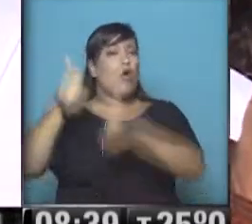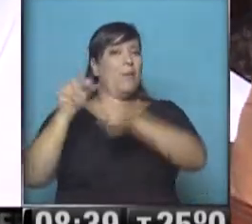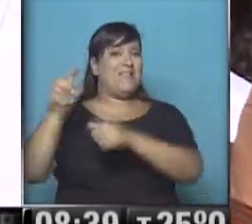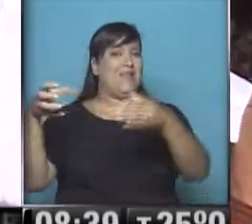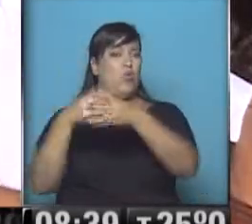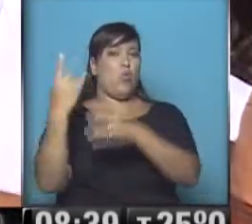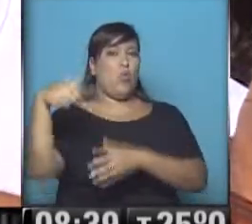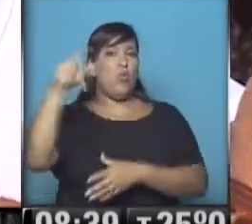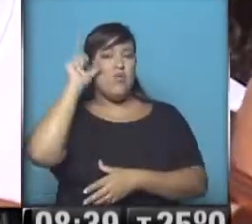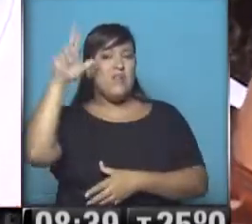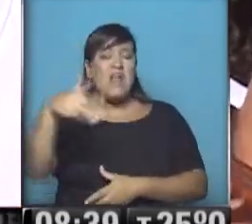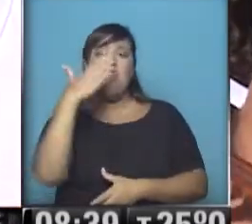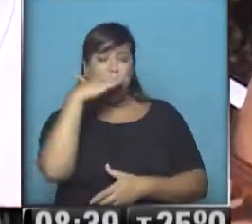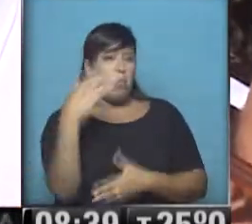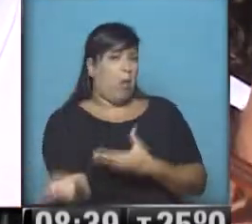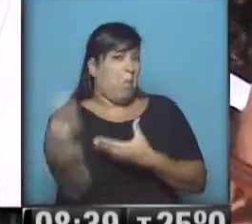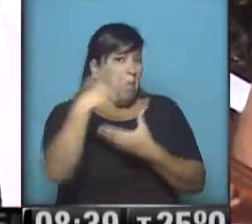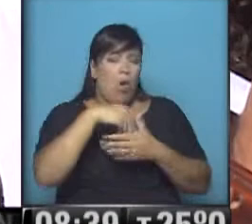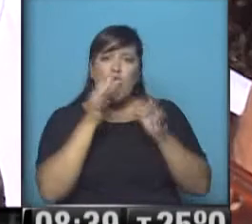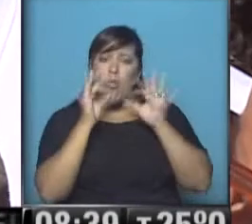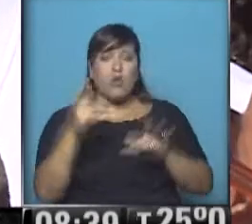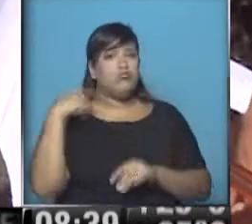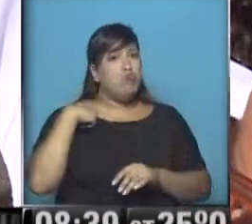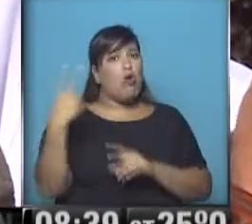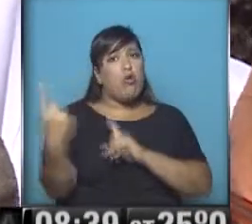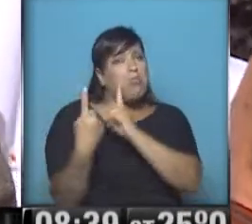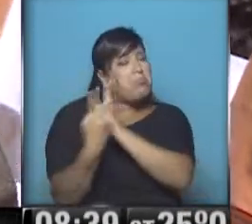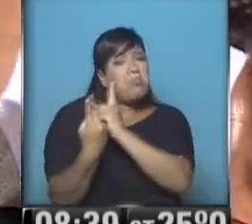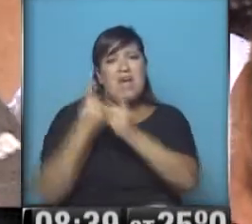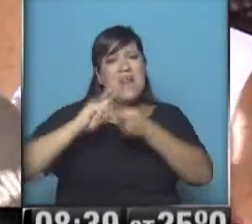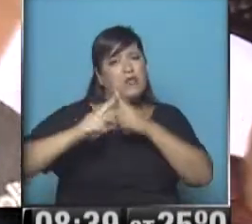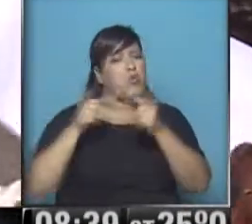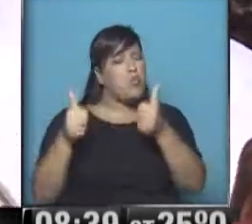de eso estamos dispuestos a sumar a todos y yo con gracia tengo la mejor relación me repito mucho